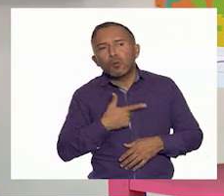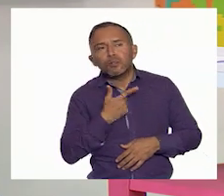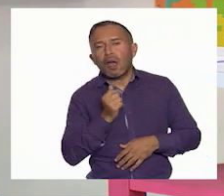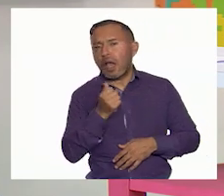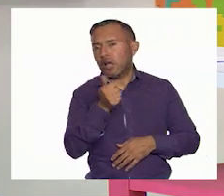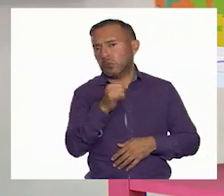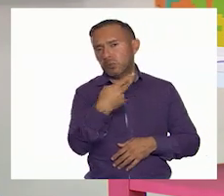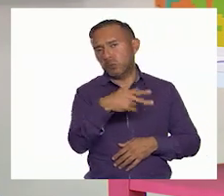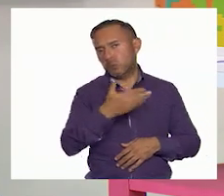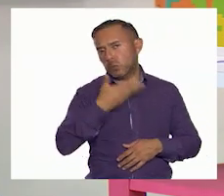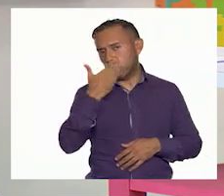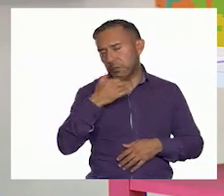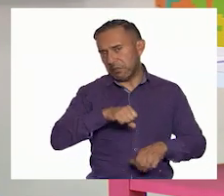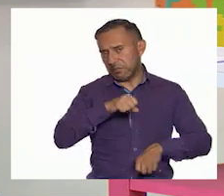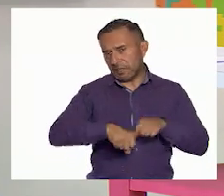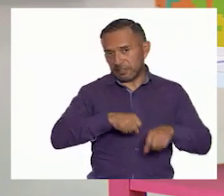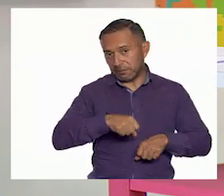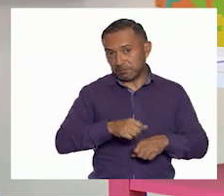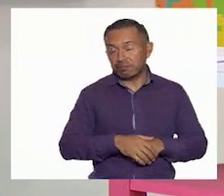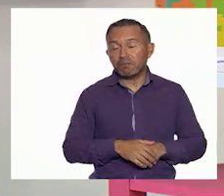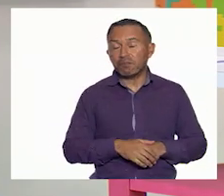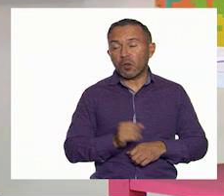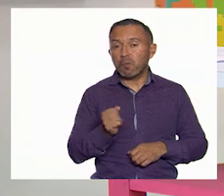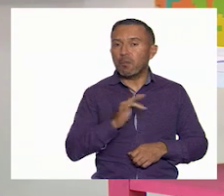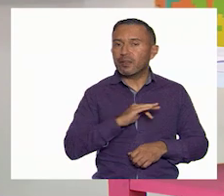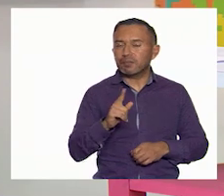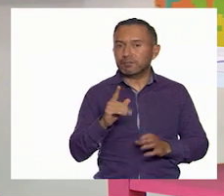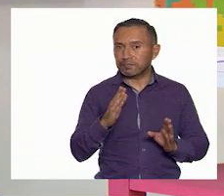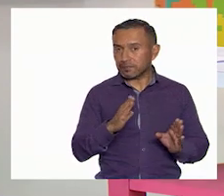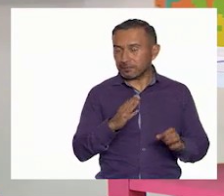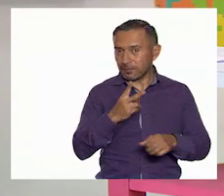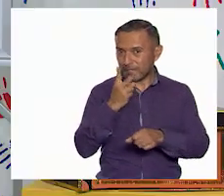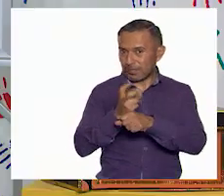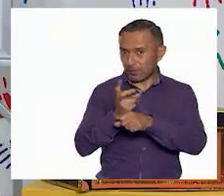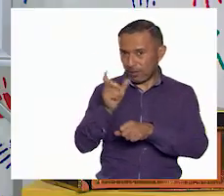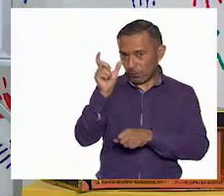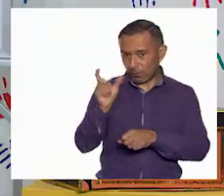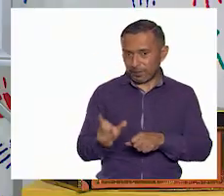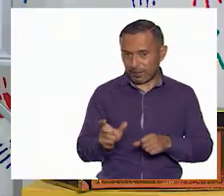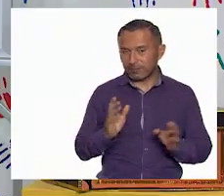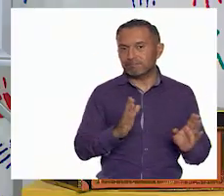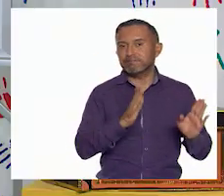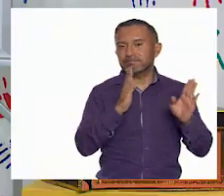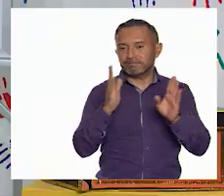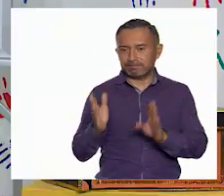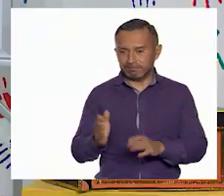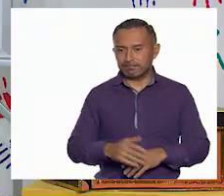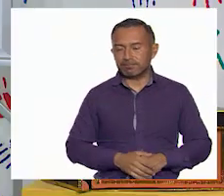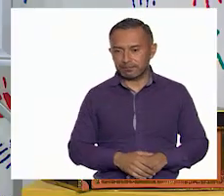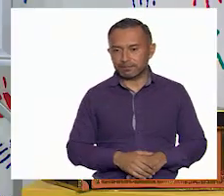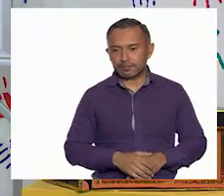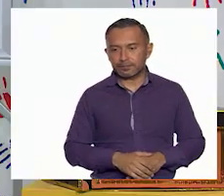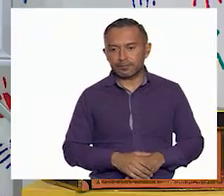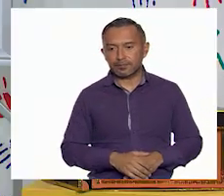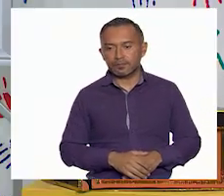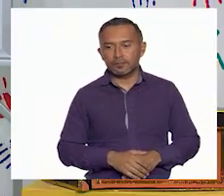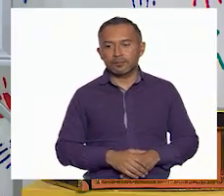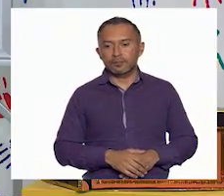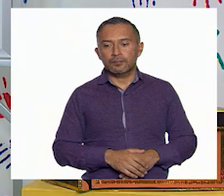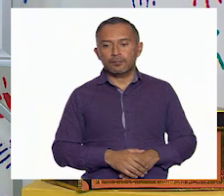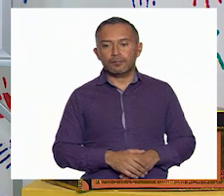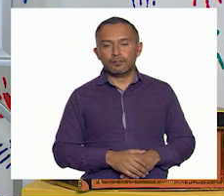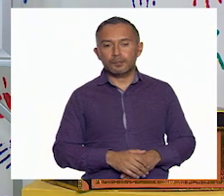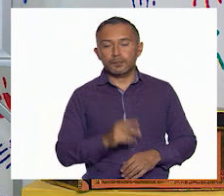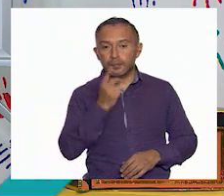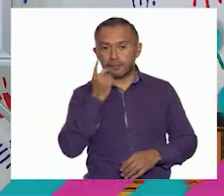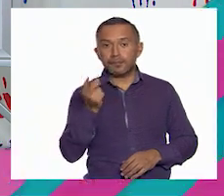esa manera. Entonces, ¿qué les parece si escribimos en la siguiente columna? Sí. Muy bien, escríbanlo